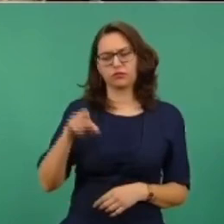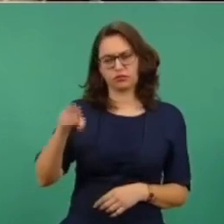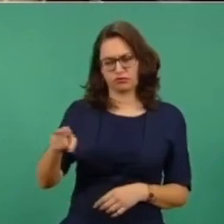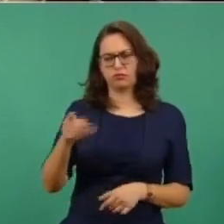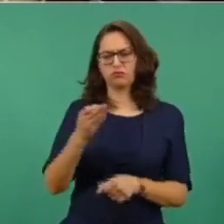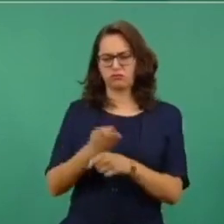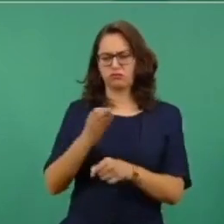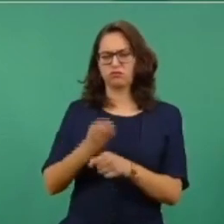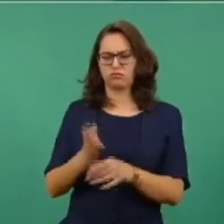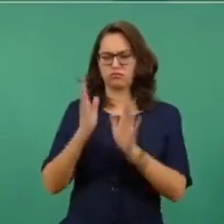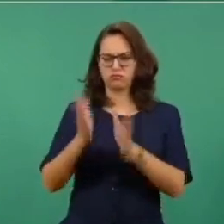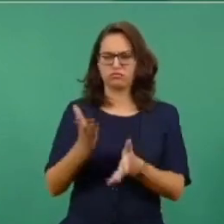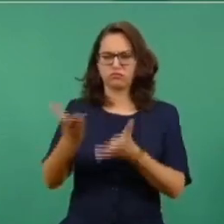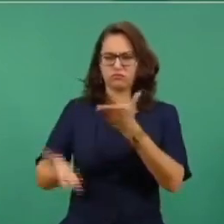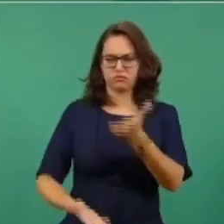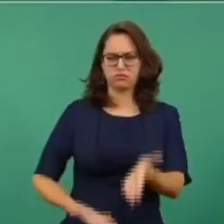planteando.